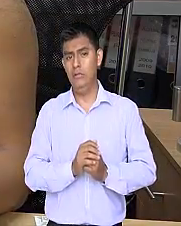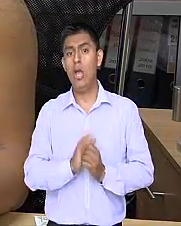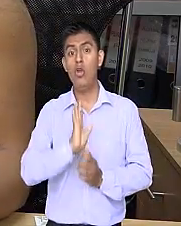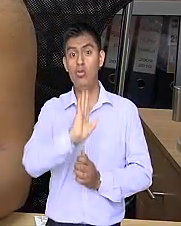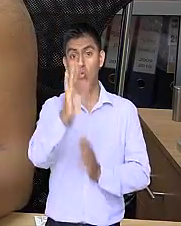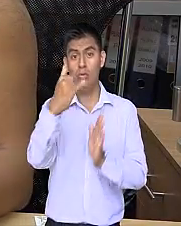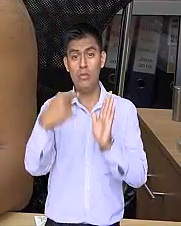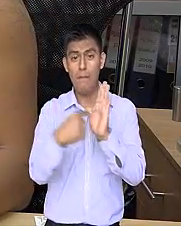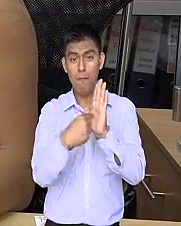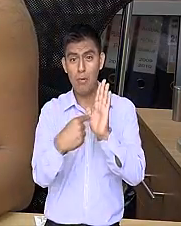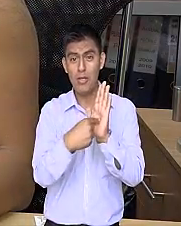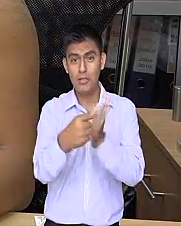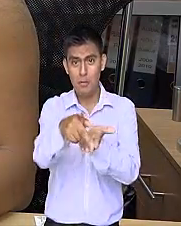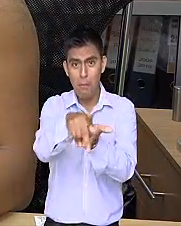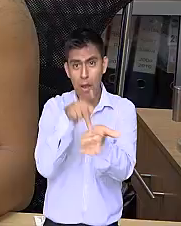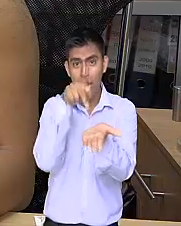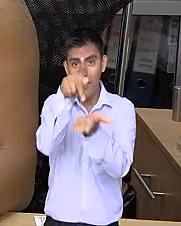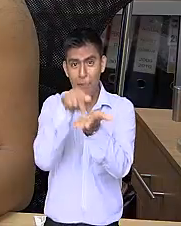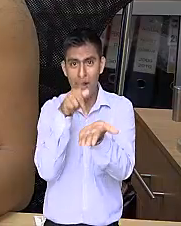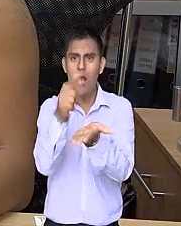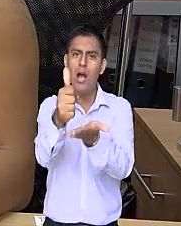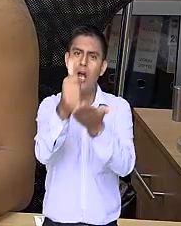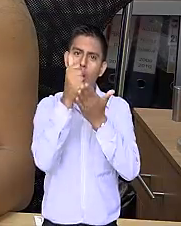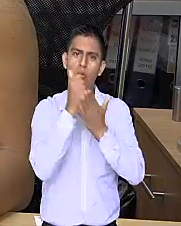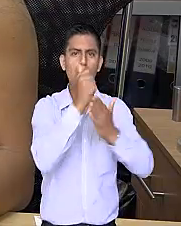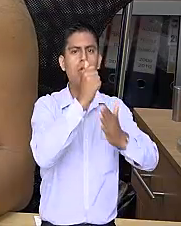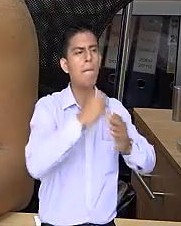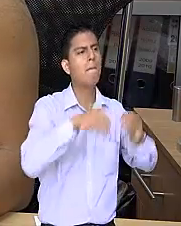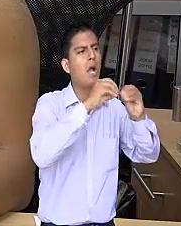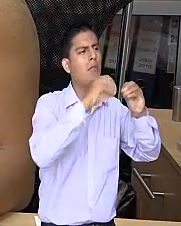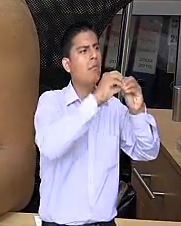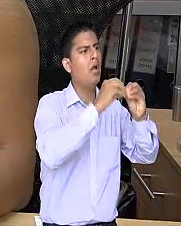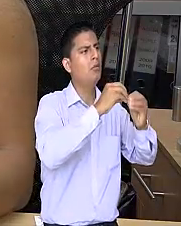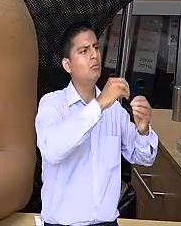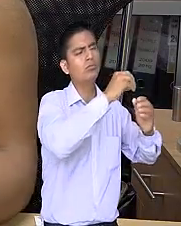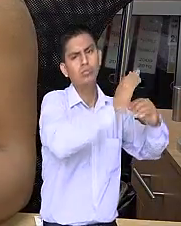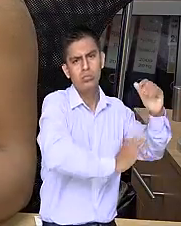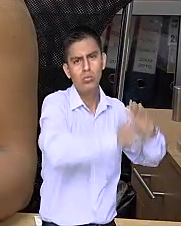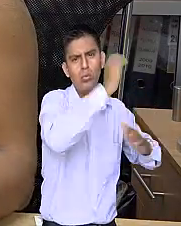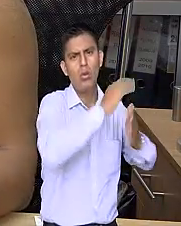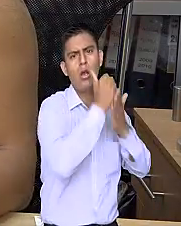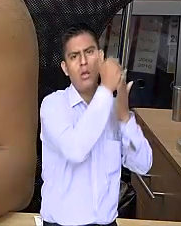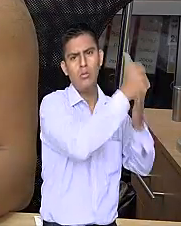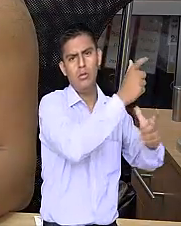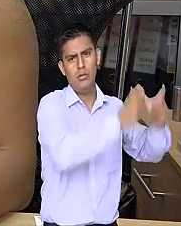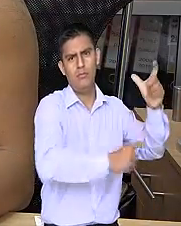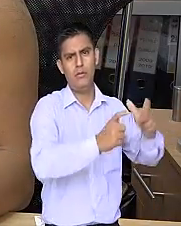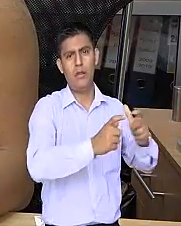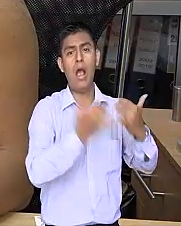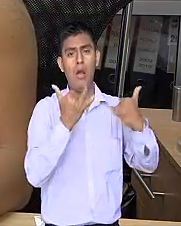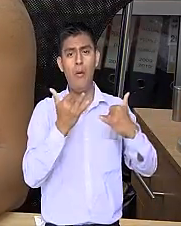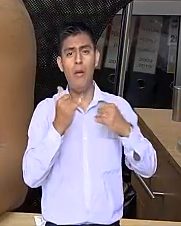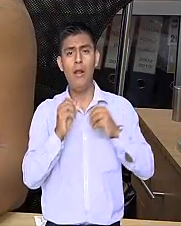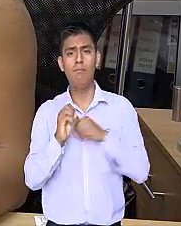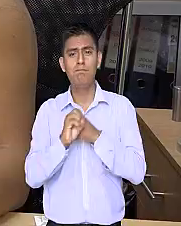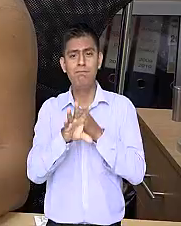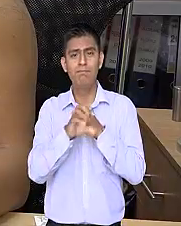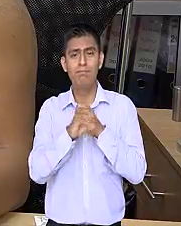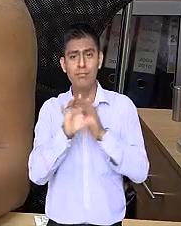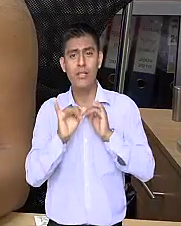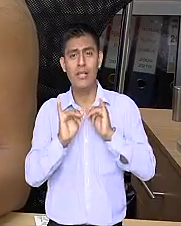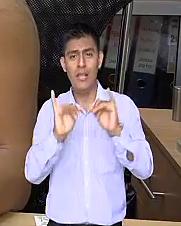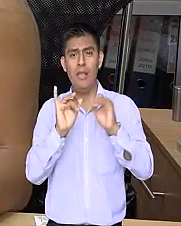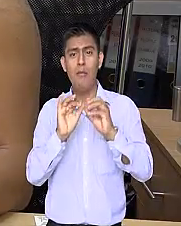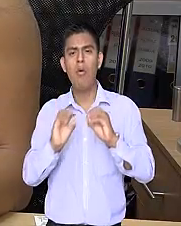Agrio. Sus impuestos son convertidos en mejoras para beneficio de nuestros habitantes. Nos vamos a una